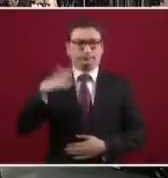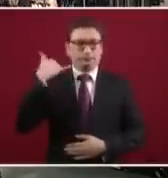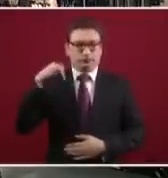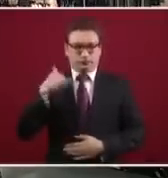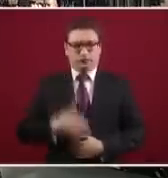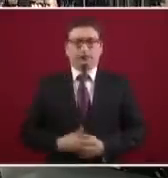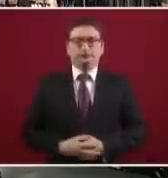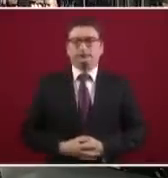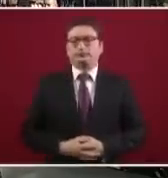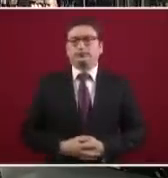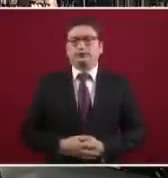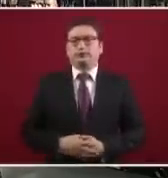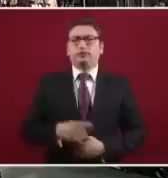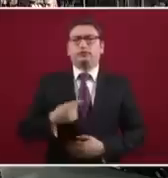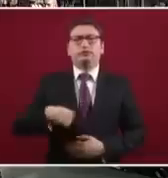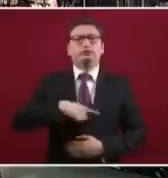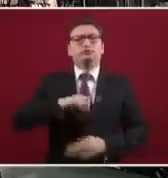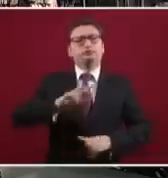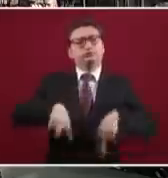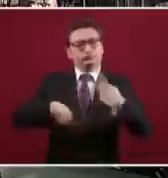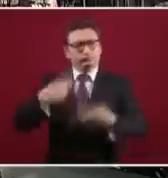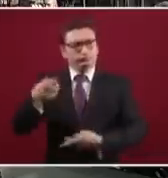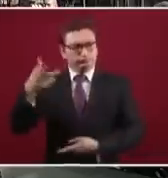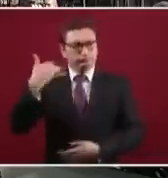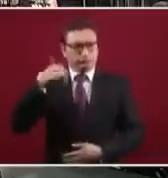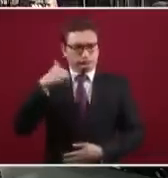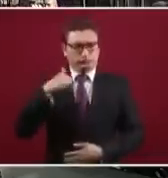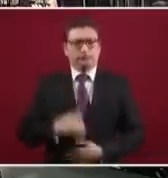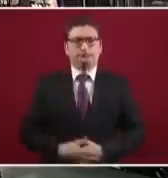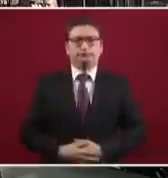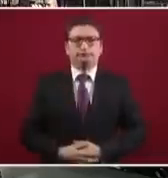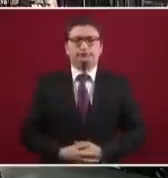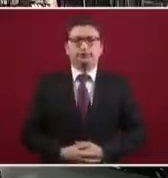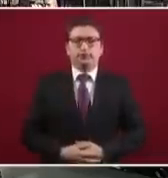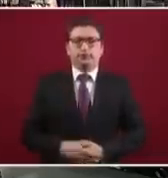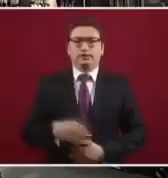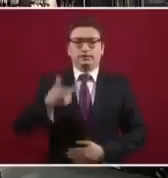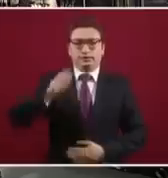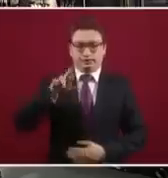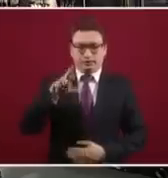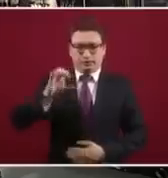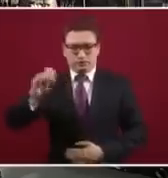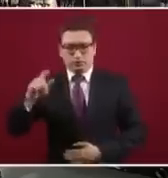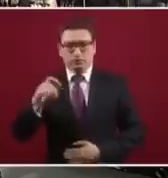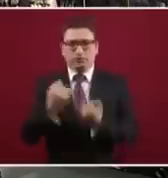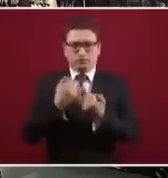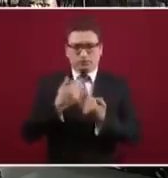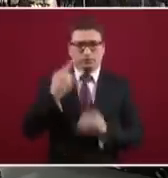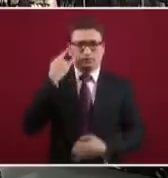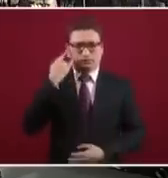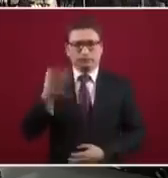Yucatán. Vamos a estar en Yucatán, en Quintana Roo y en Campeche.